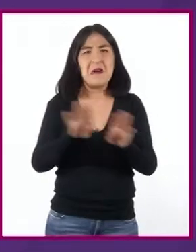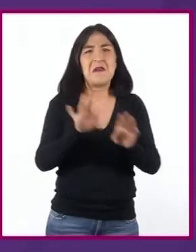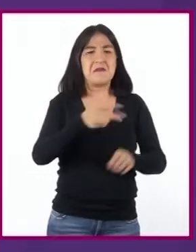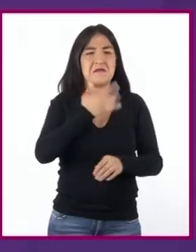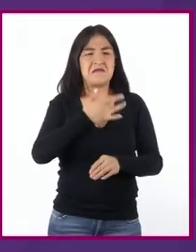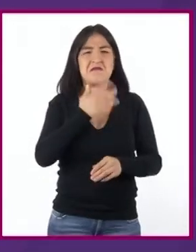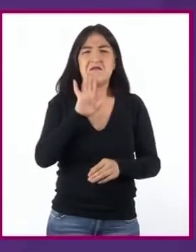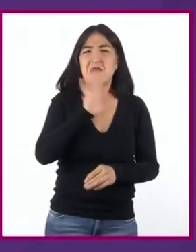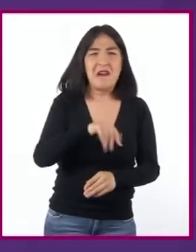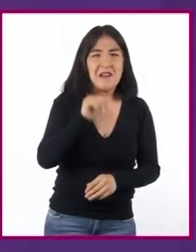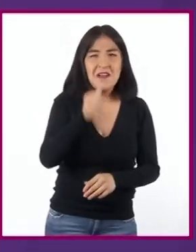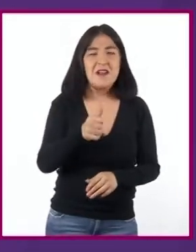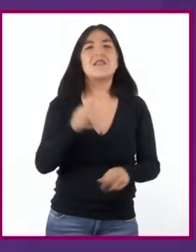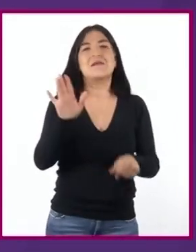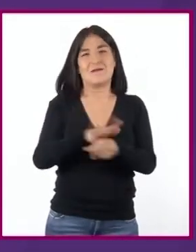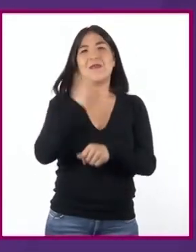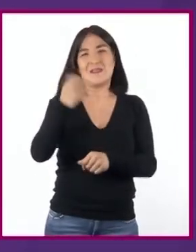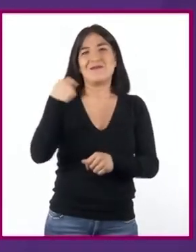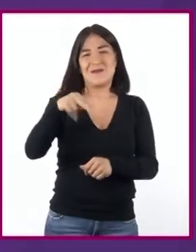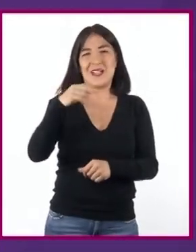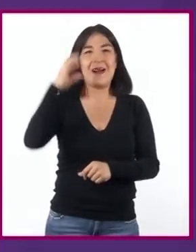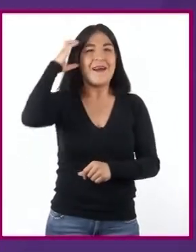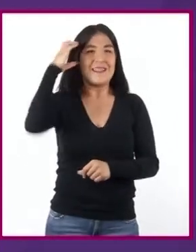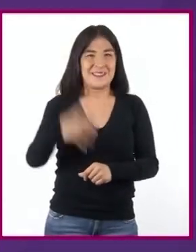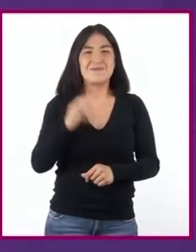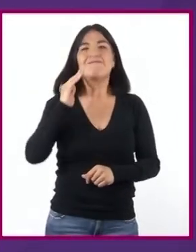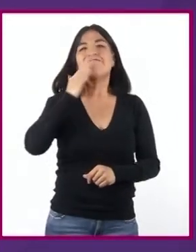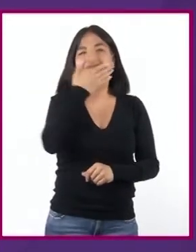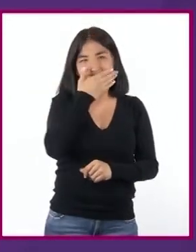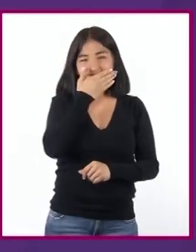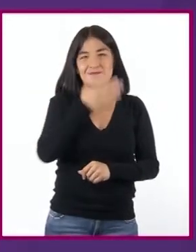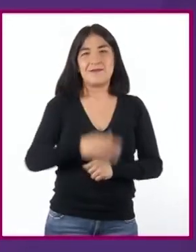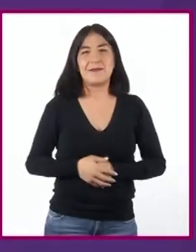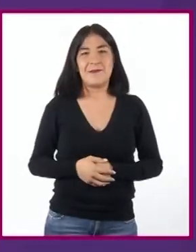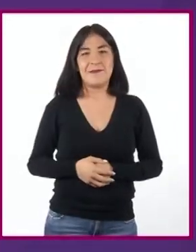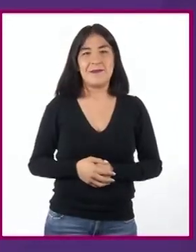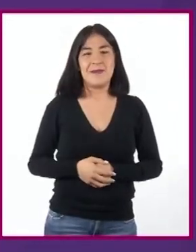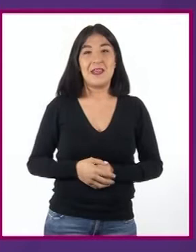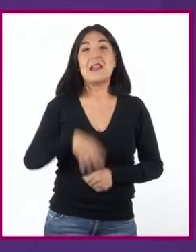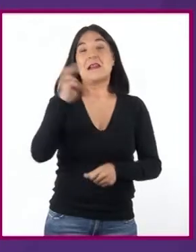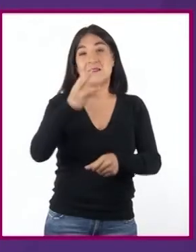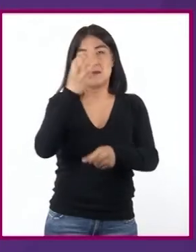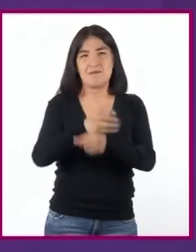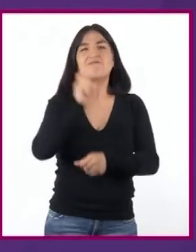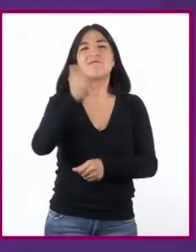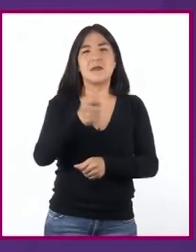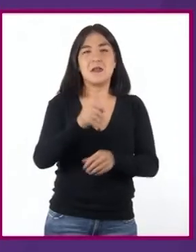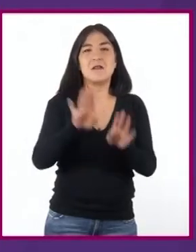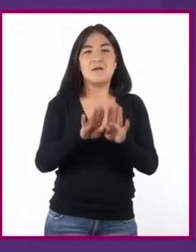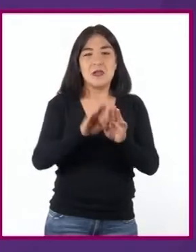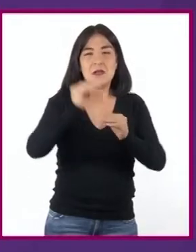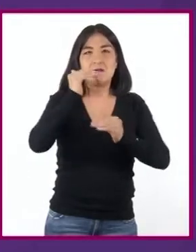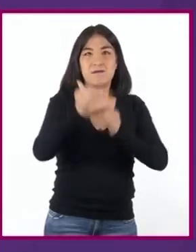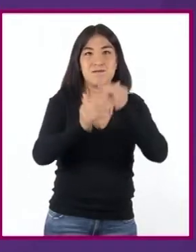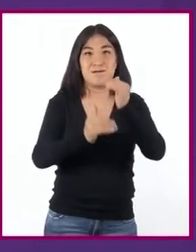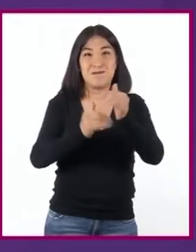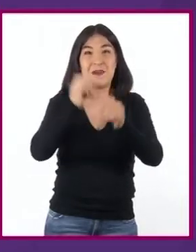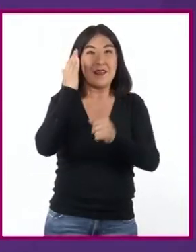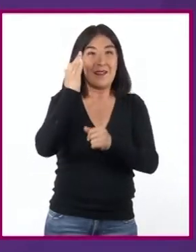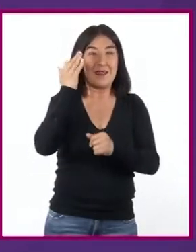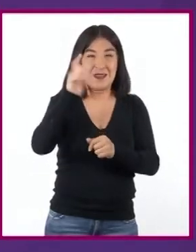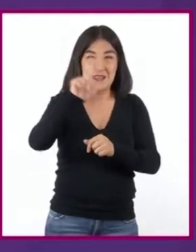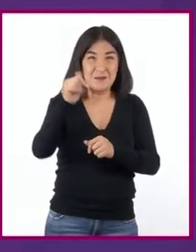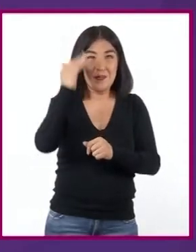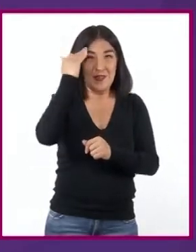síntomas, por eso también se le ha llamado asesino silencioso. Uh-huh. Y el tercero es que va progresando con el tiempo